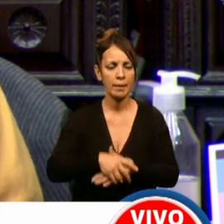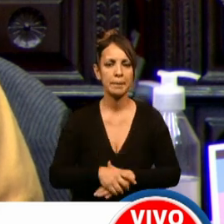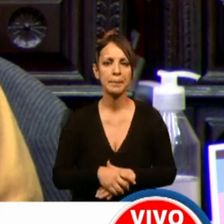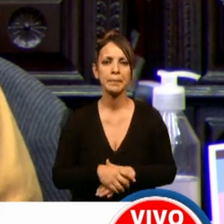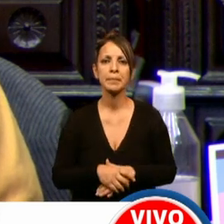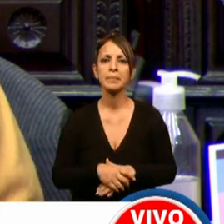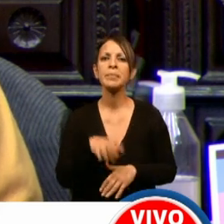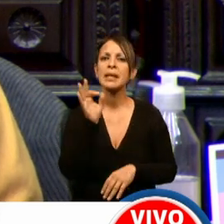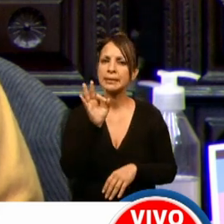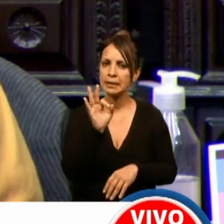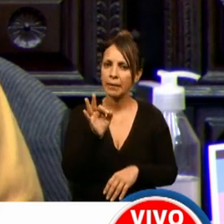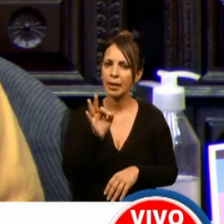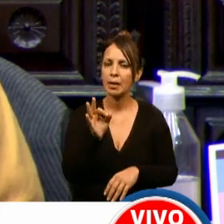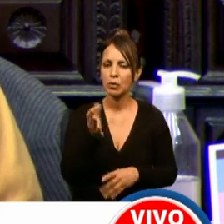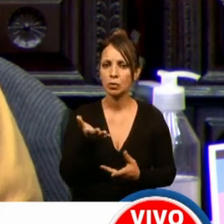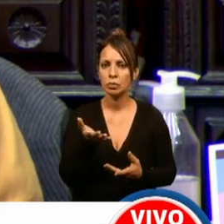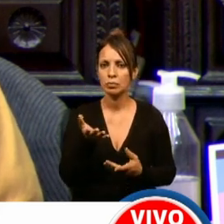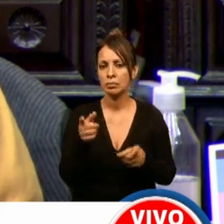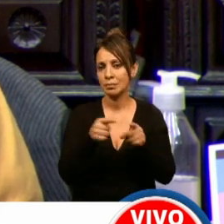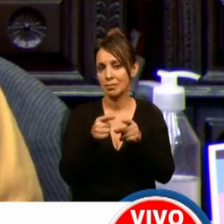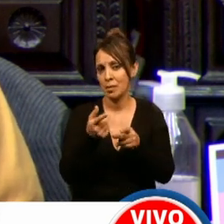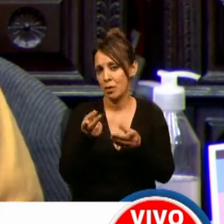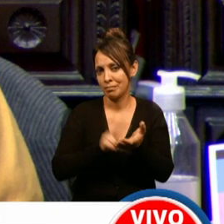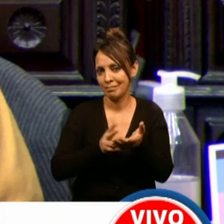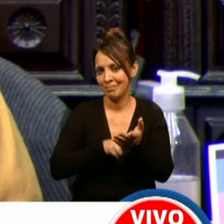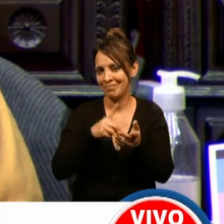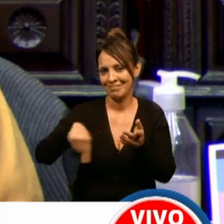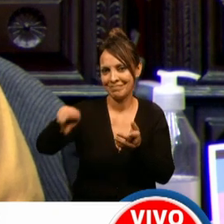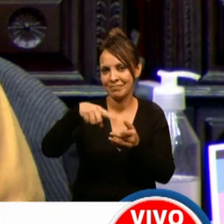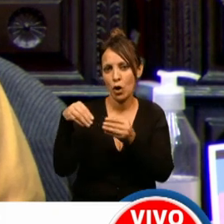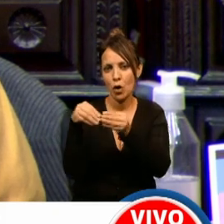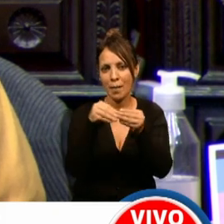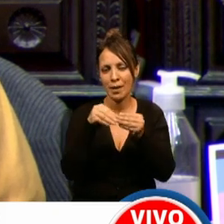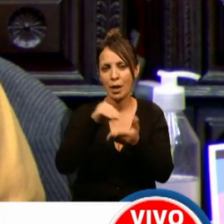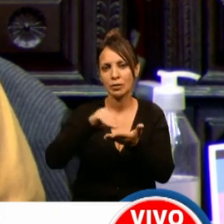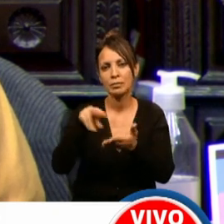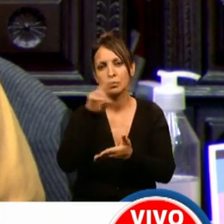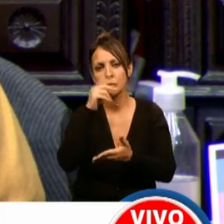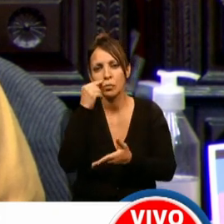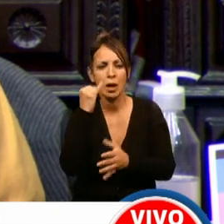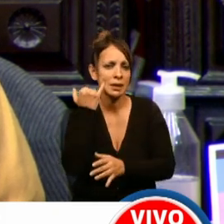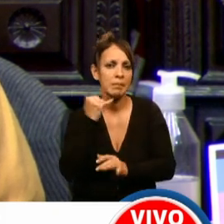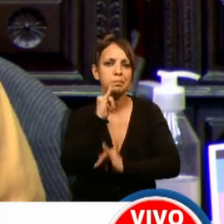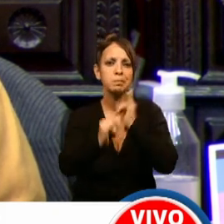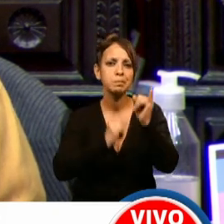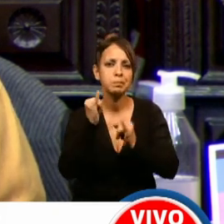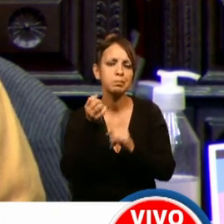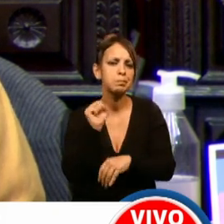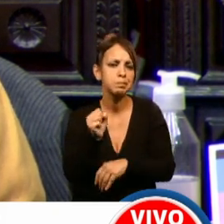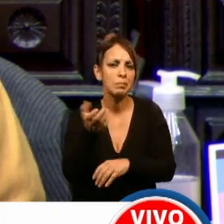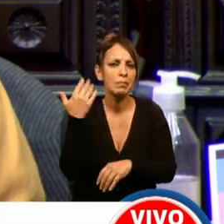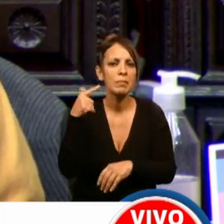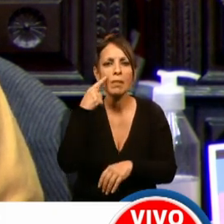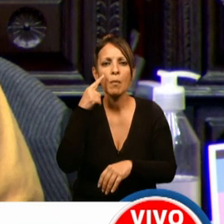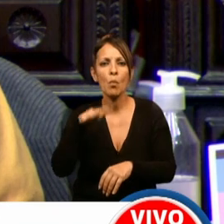sabemos que como decían acá los y los diferentes diputados y diputadas que han contado sobre antecedentes que hay en los